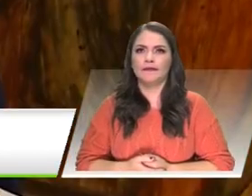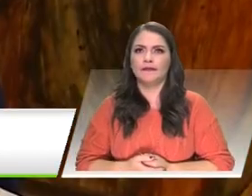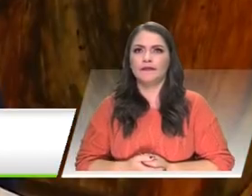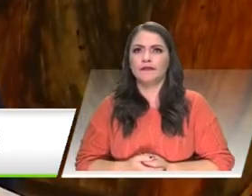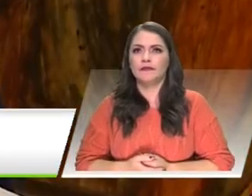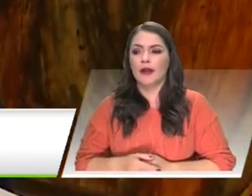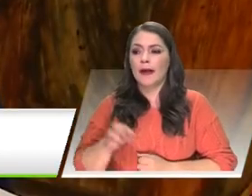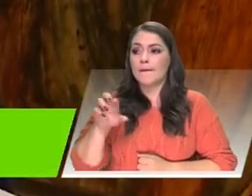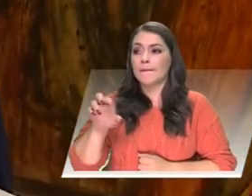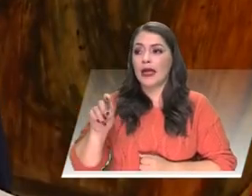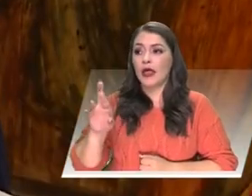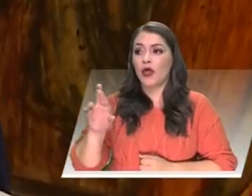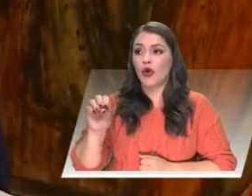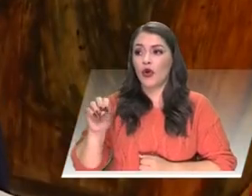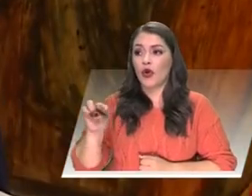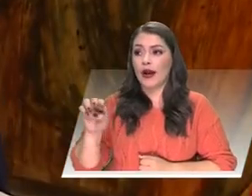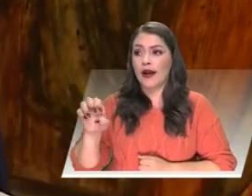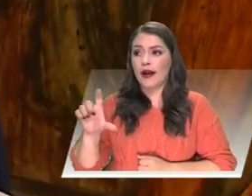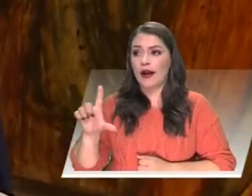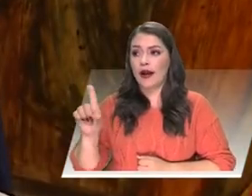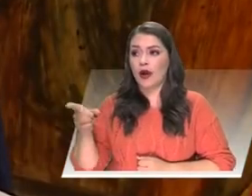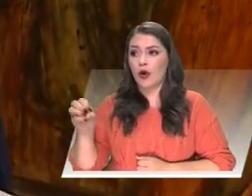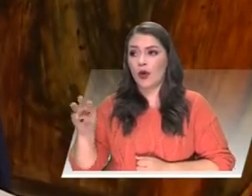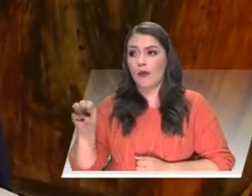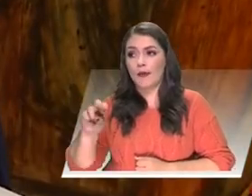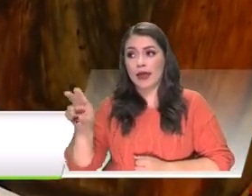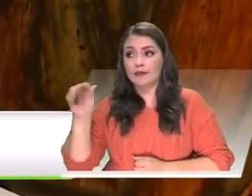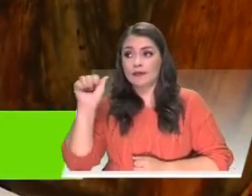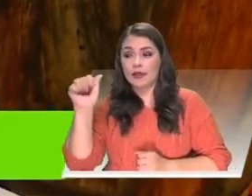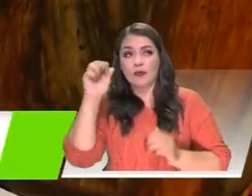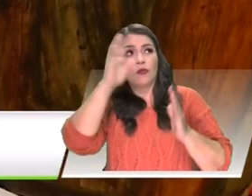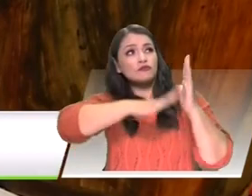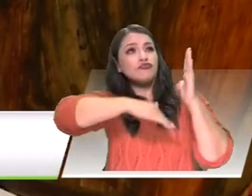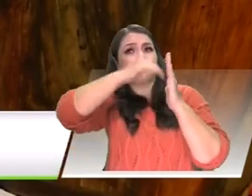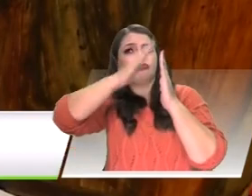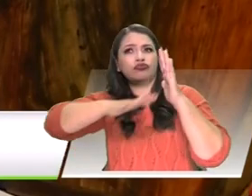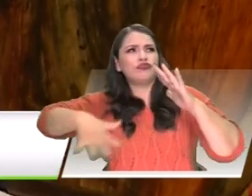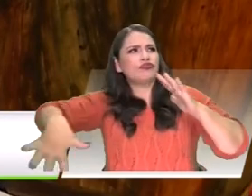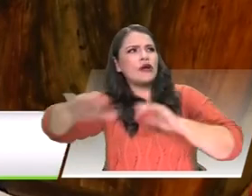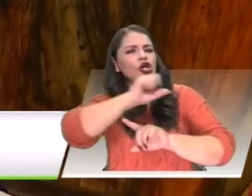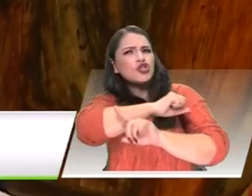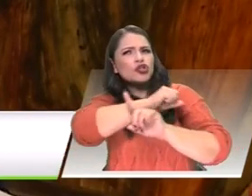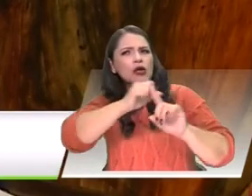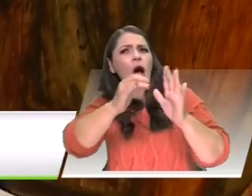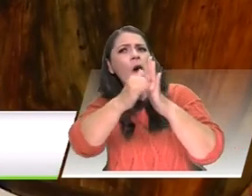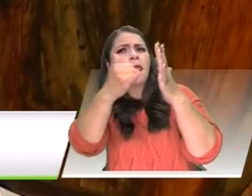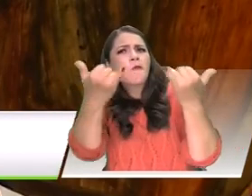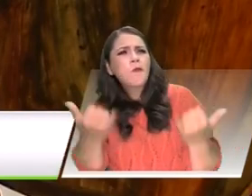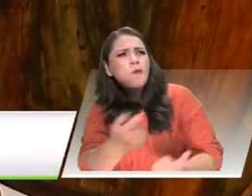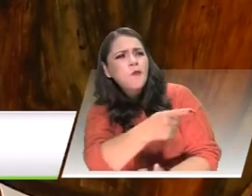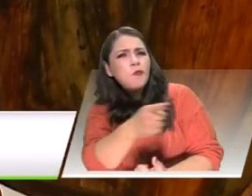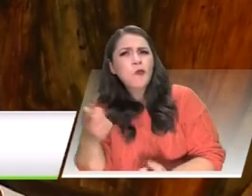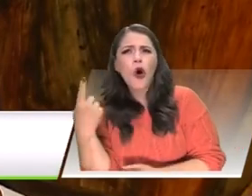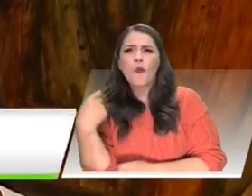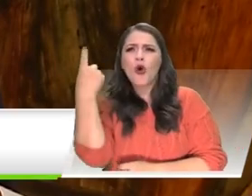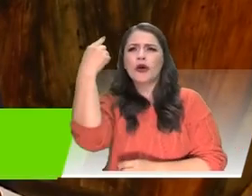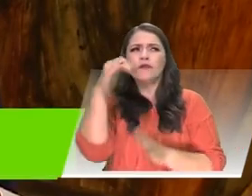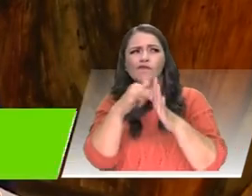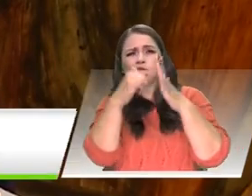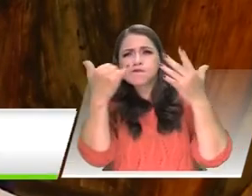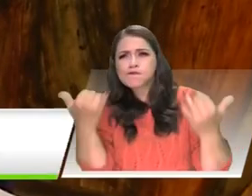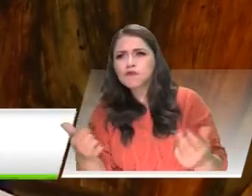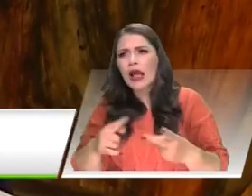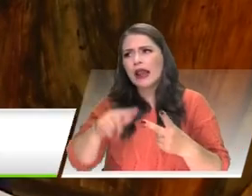Nel Gómez, que es una búsqueda insaciable de la realidad social y política del país, de los eventos históricos que